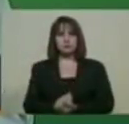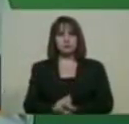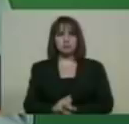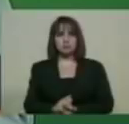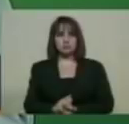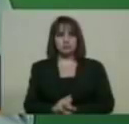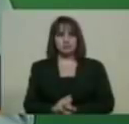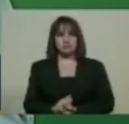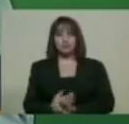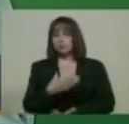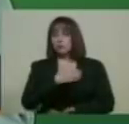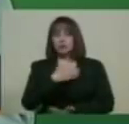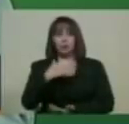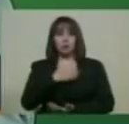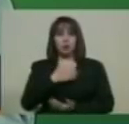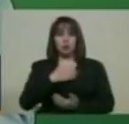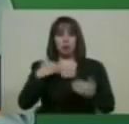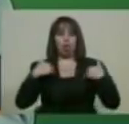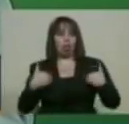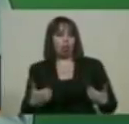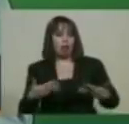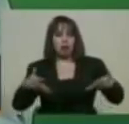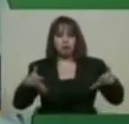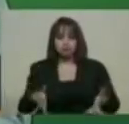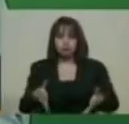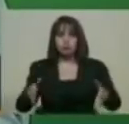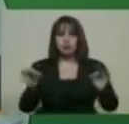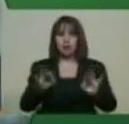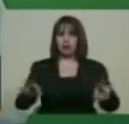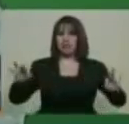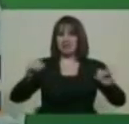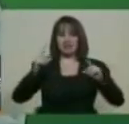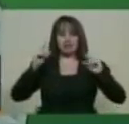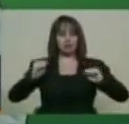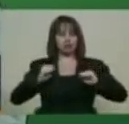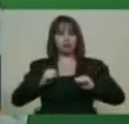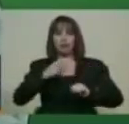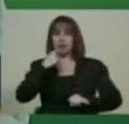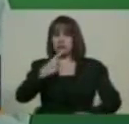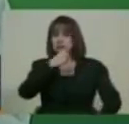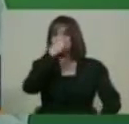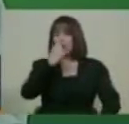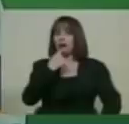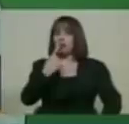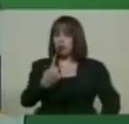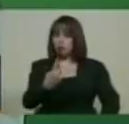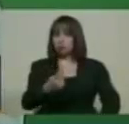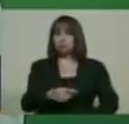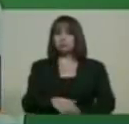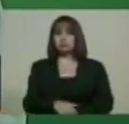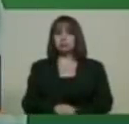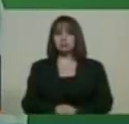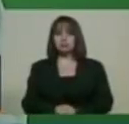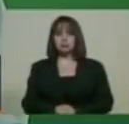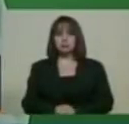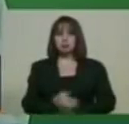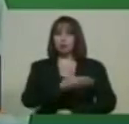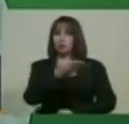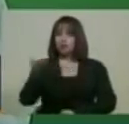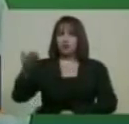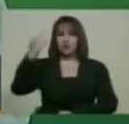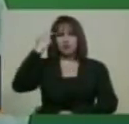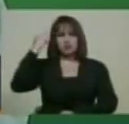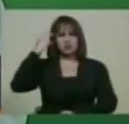no podemos bajar la guardia ni un segundo. Quiero ser muy serio en lo que voy a decir. Y ustedes saben que cada vez